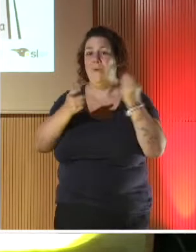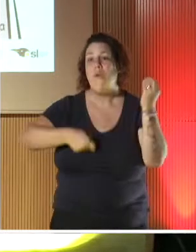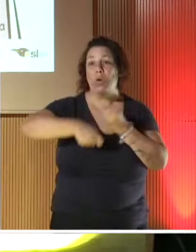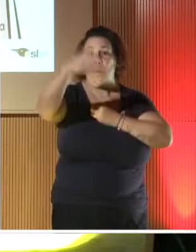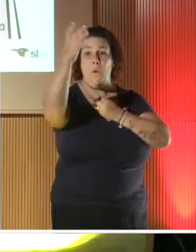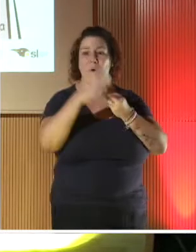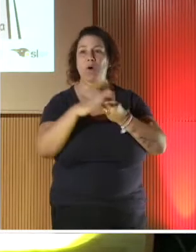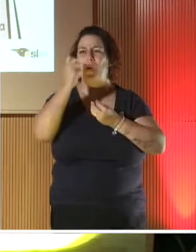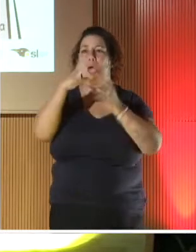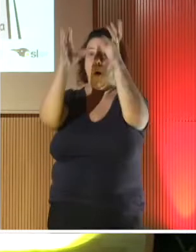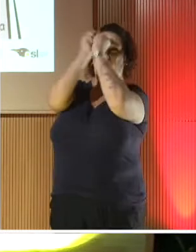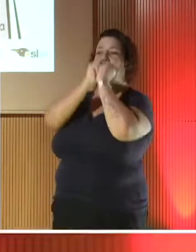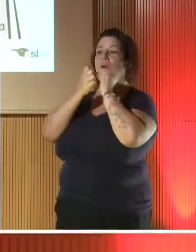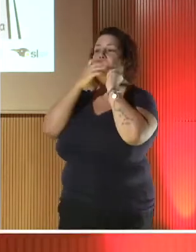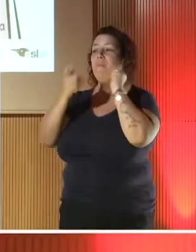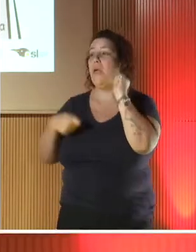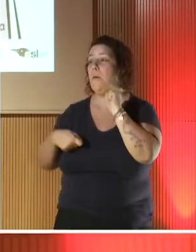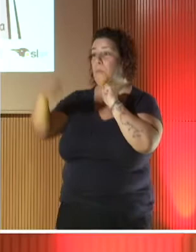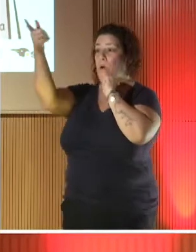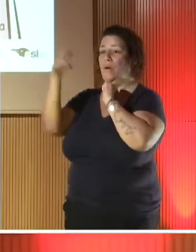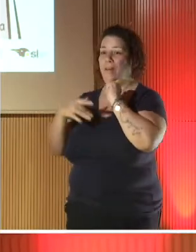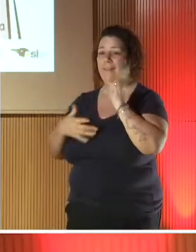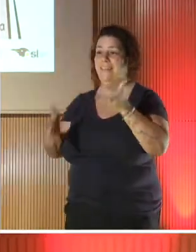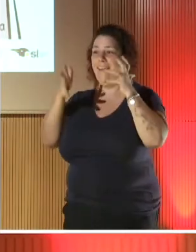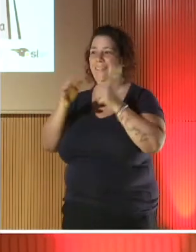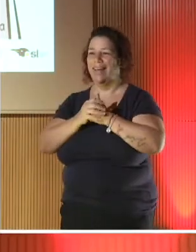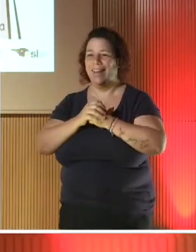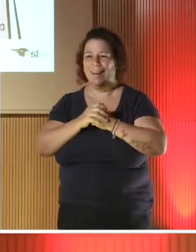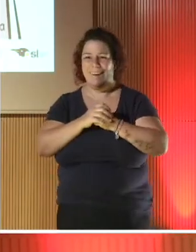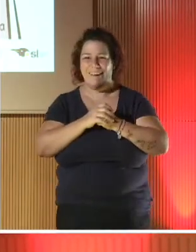Ahí está, bien. Dani, Nutri Daniel, sé que te encanta, cógete tres.